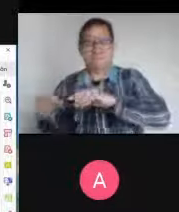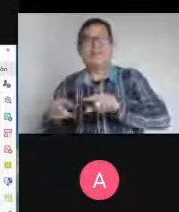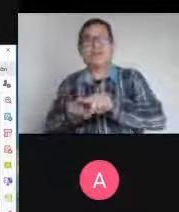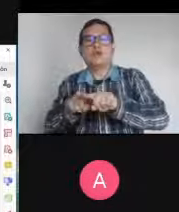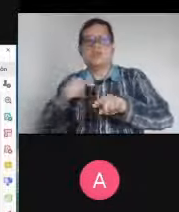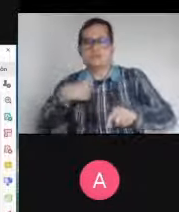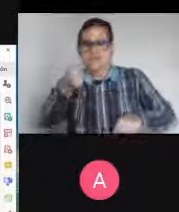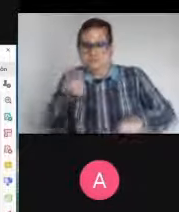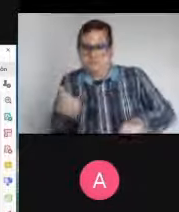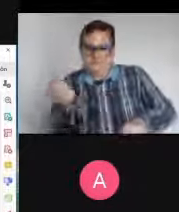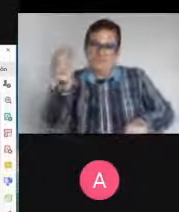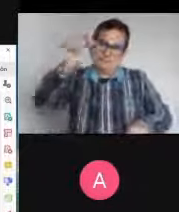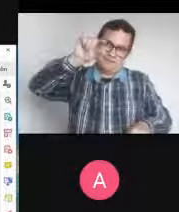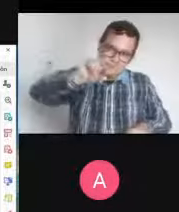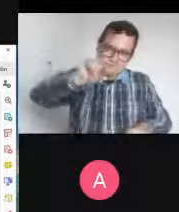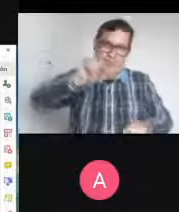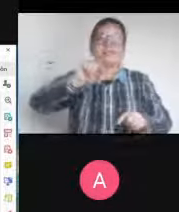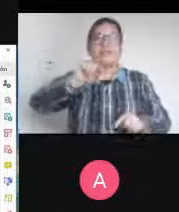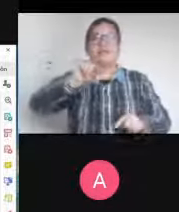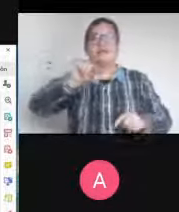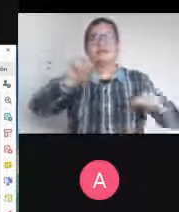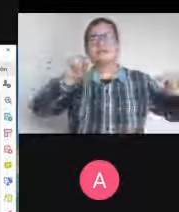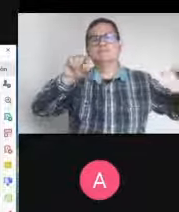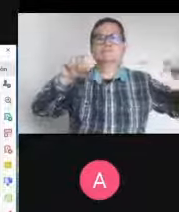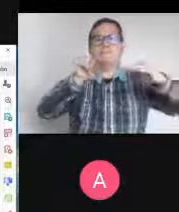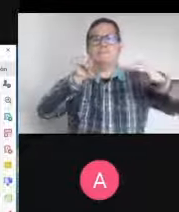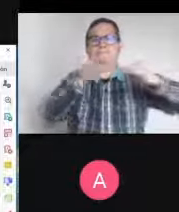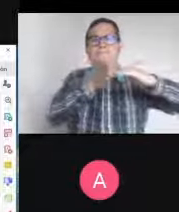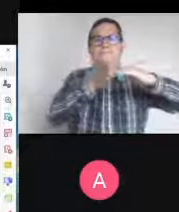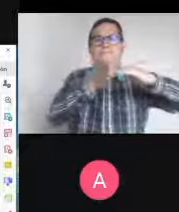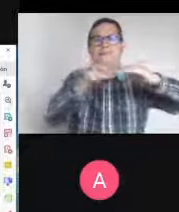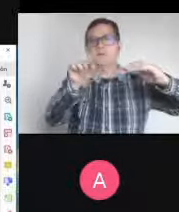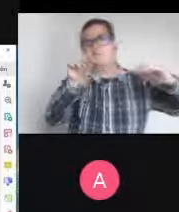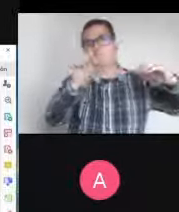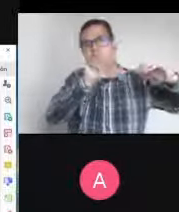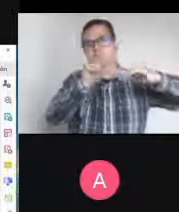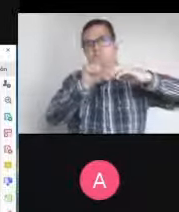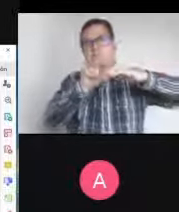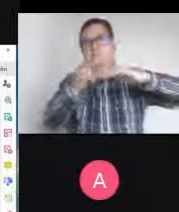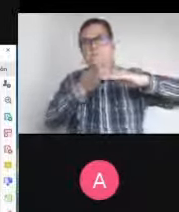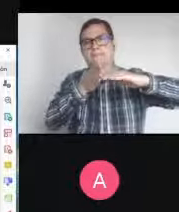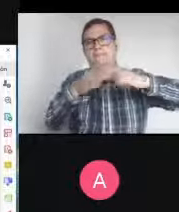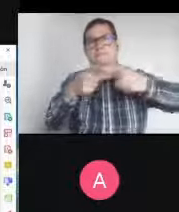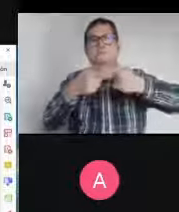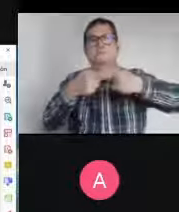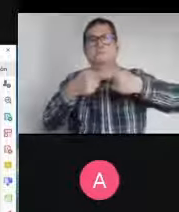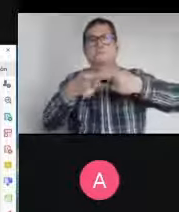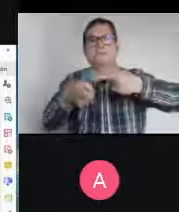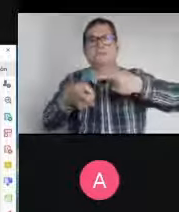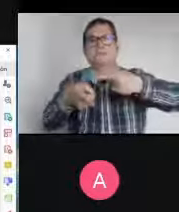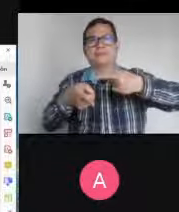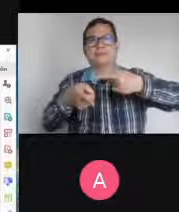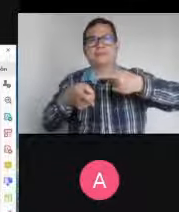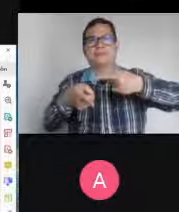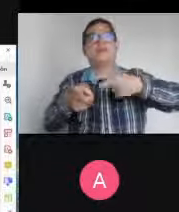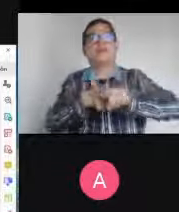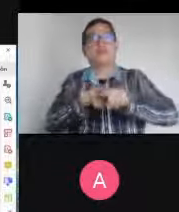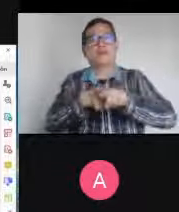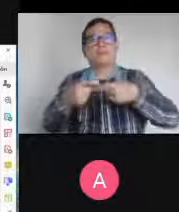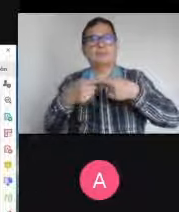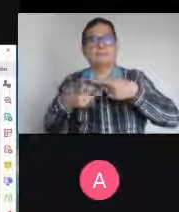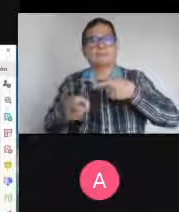giro y la corriente viene del lado izquierdo, pues ya no me permite conducir y se comportaría como un circuito